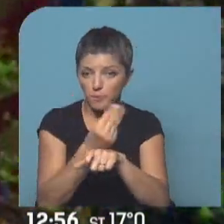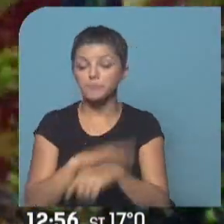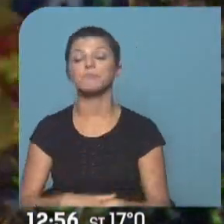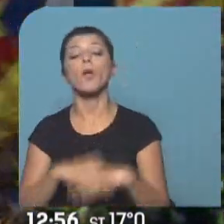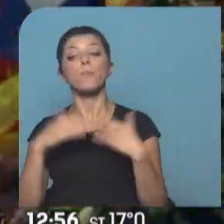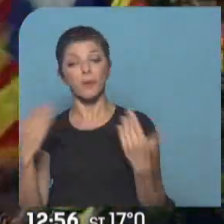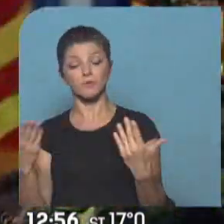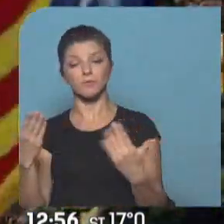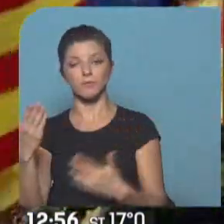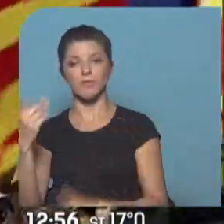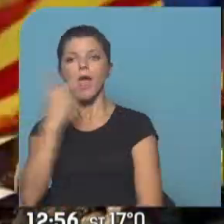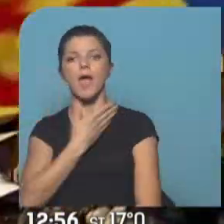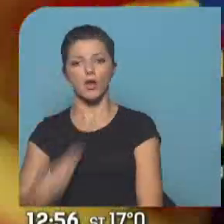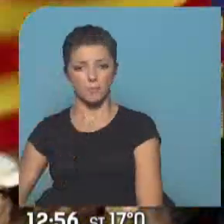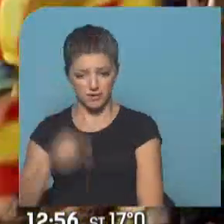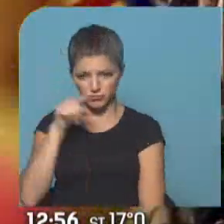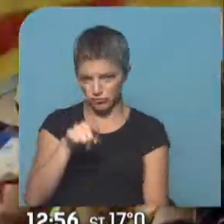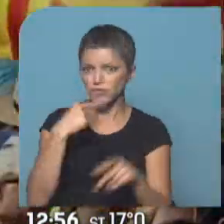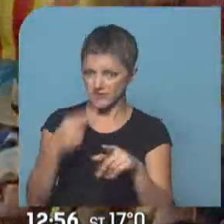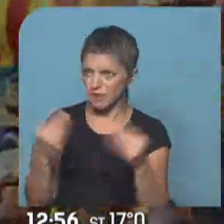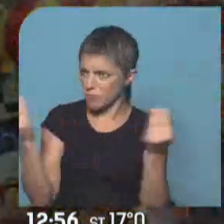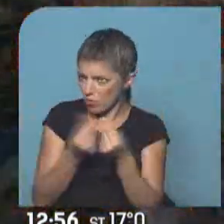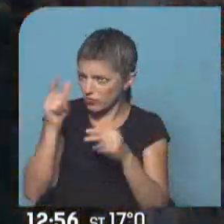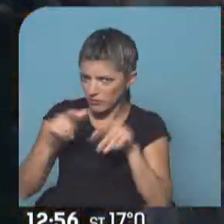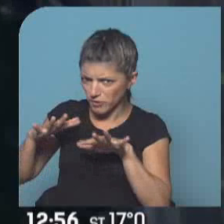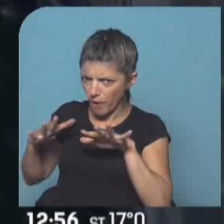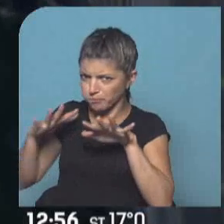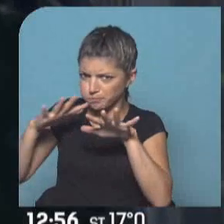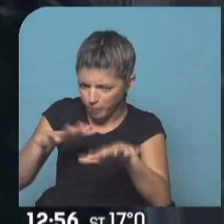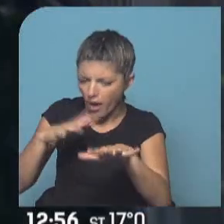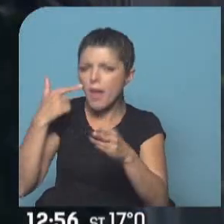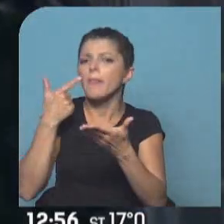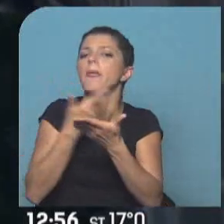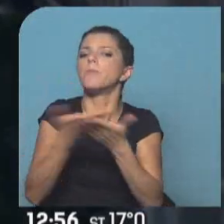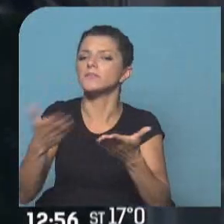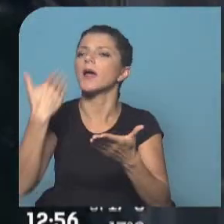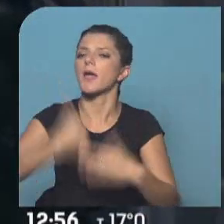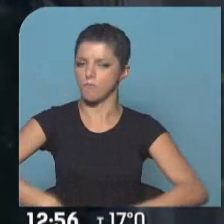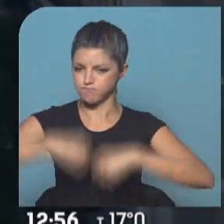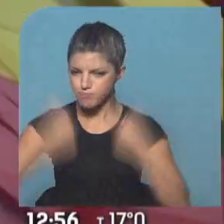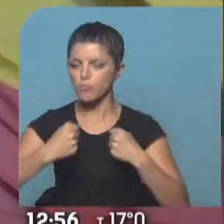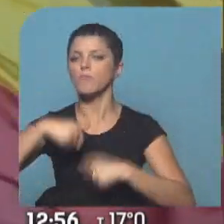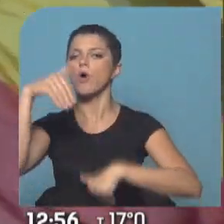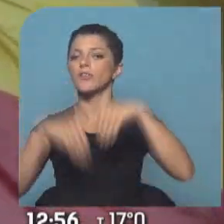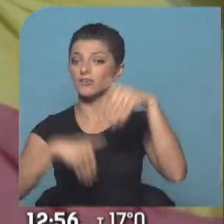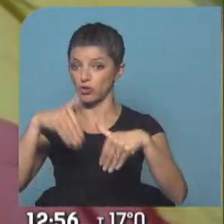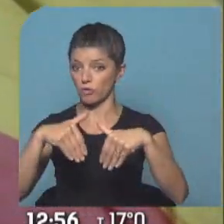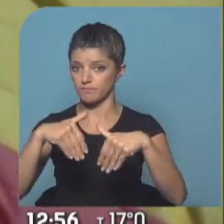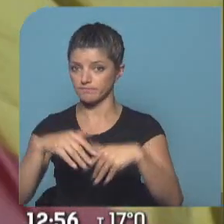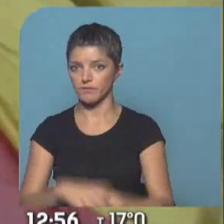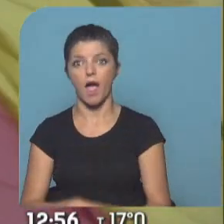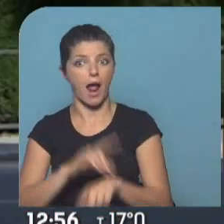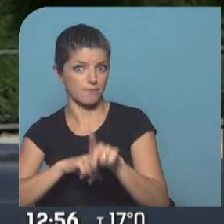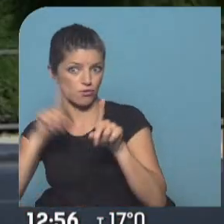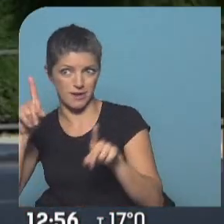manifestación que aseguran superó el 1 millón de asistentes era una evidencia clara de que no habrá marcha atrás en el referendo. A pesar del